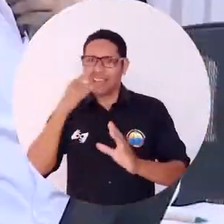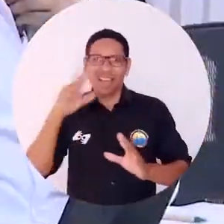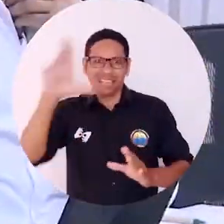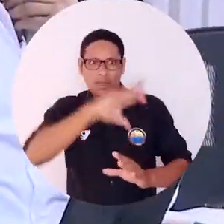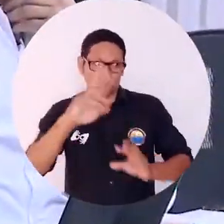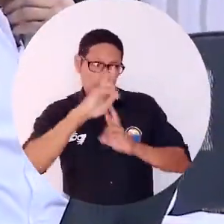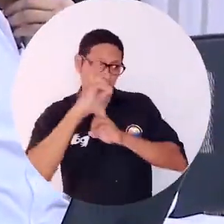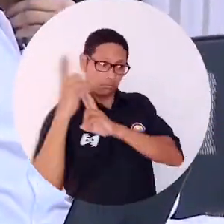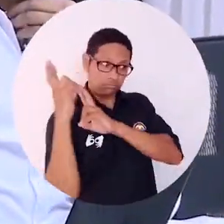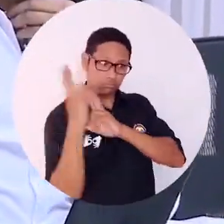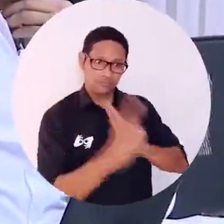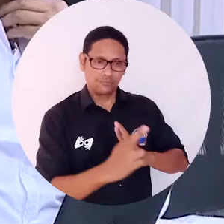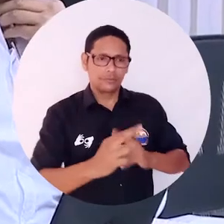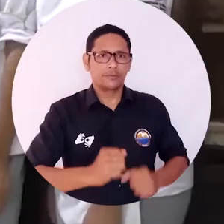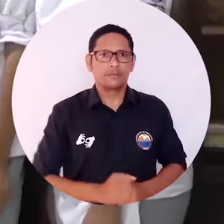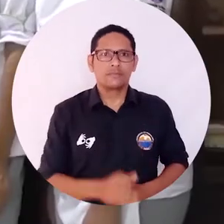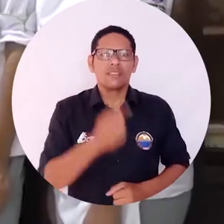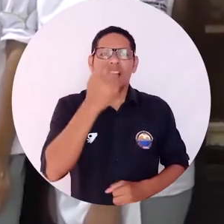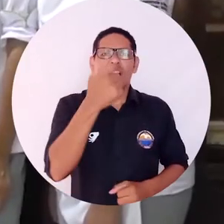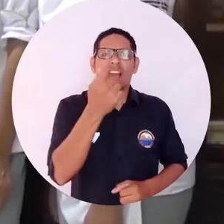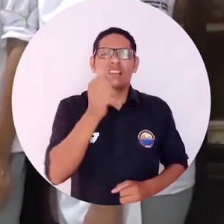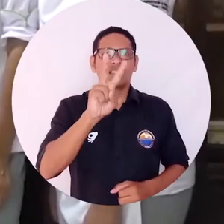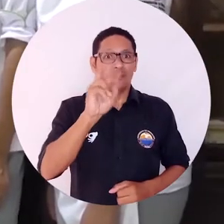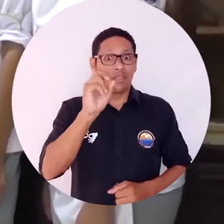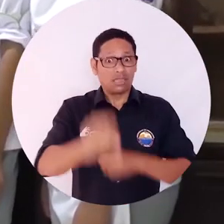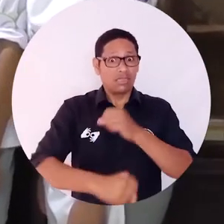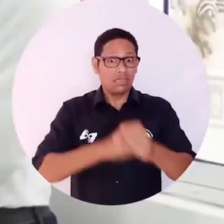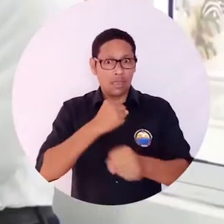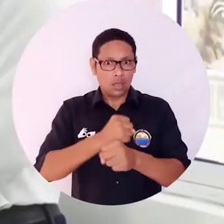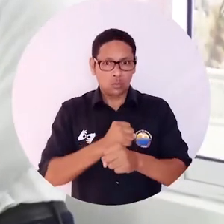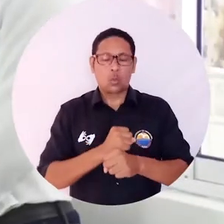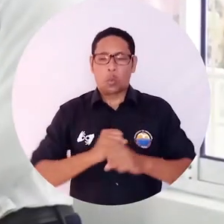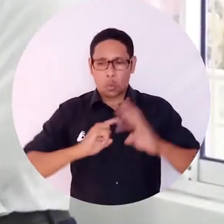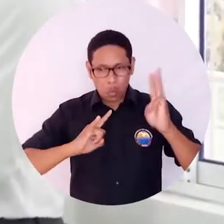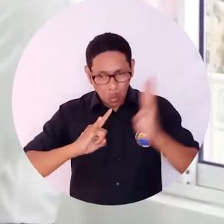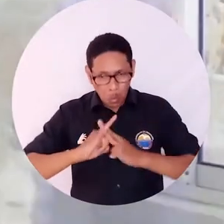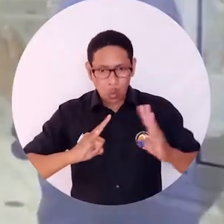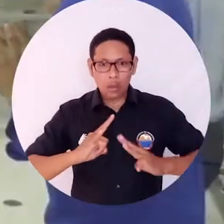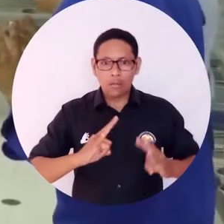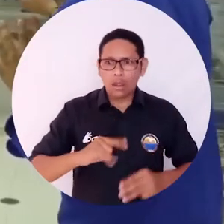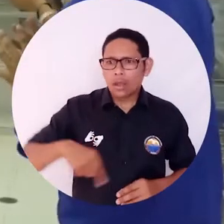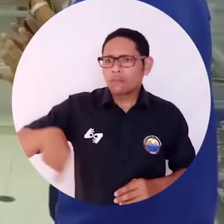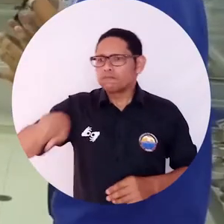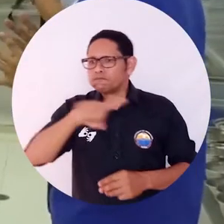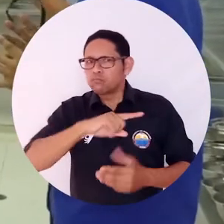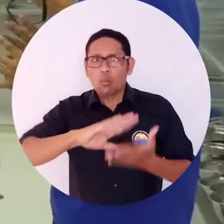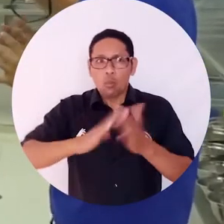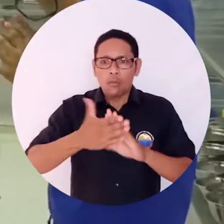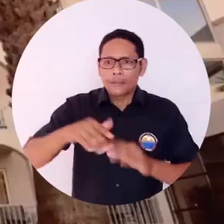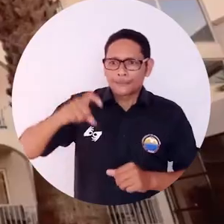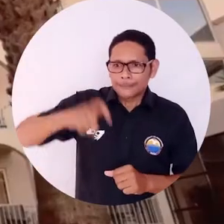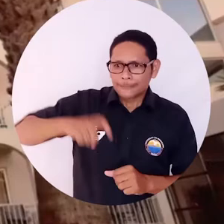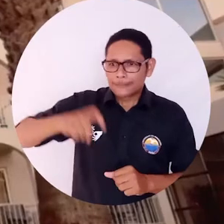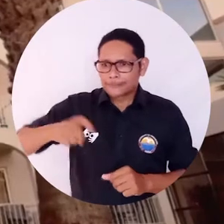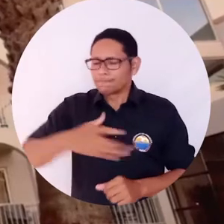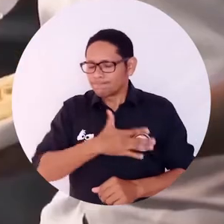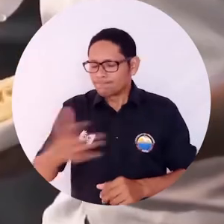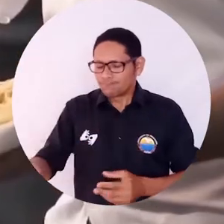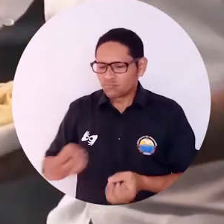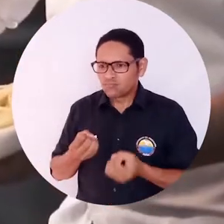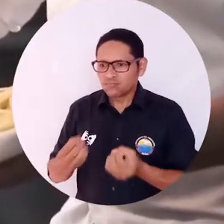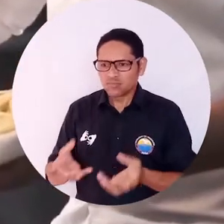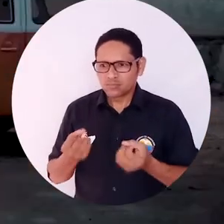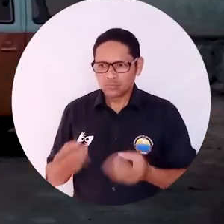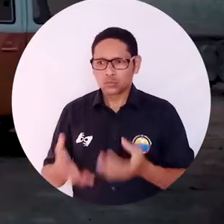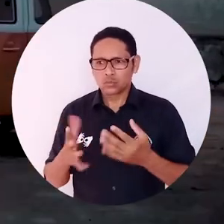estas casi dos décadas, la institución se ha dedicado a cubrir las necesidades de la comunidad y a contribuir al desarrollo sostenible del turismo